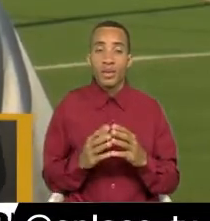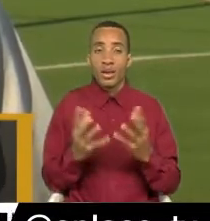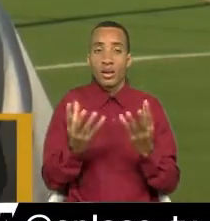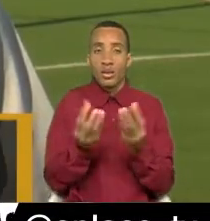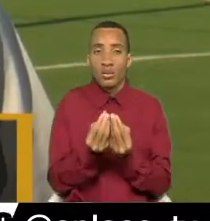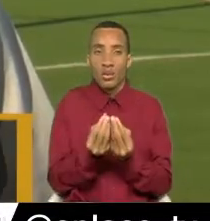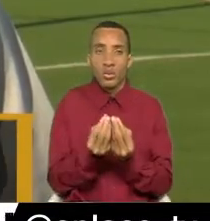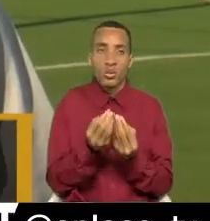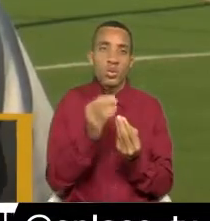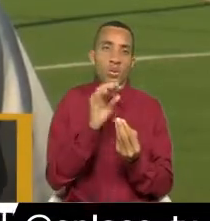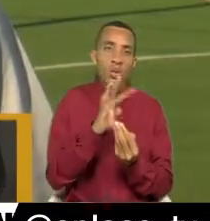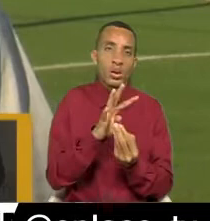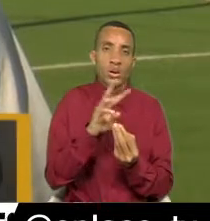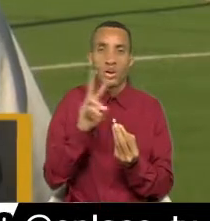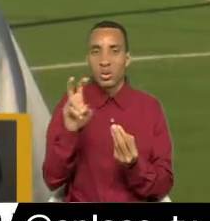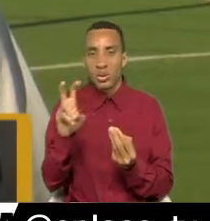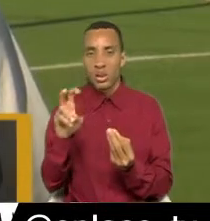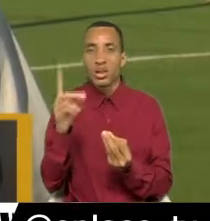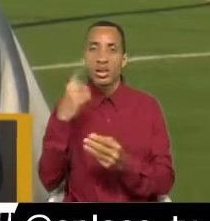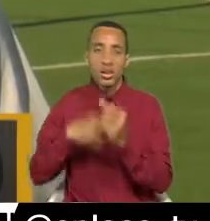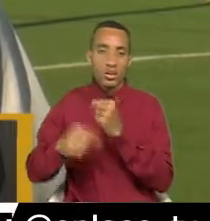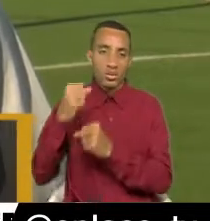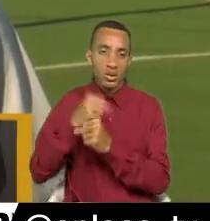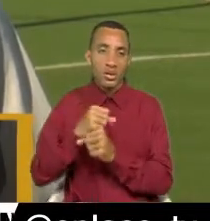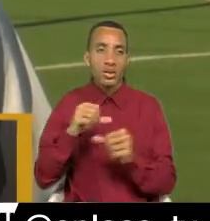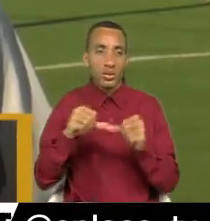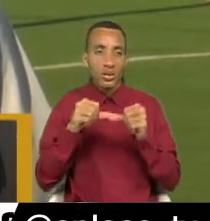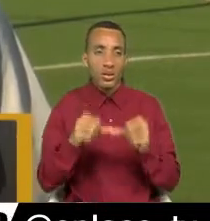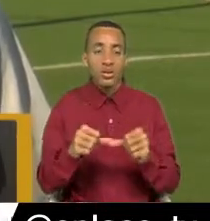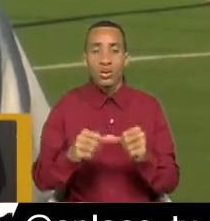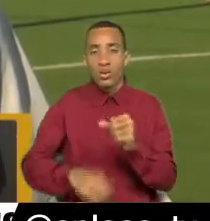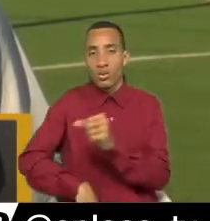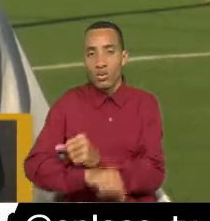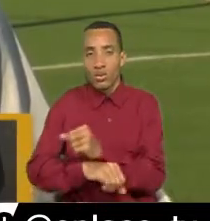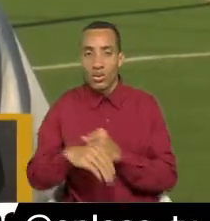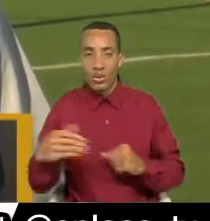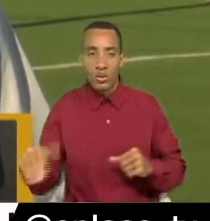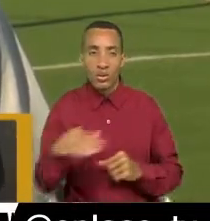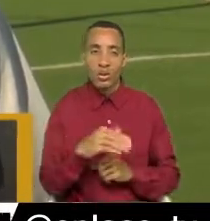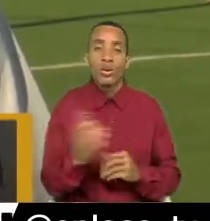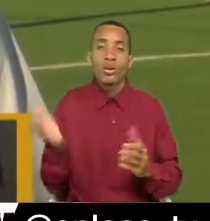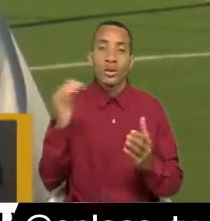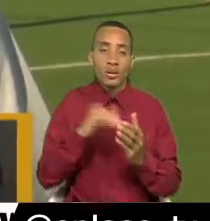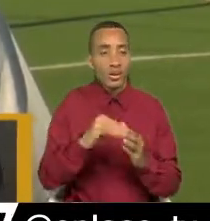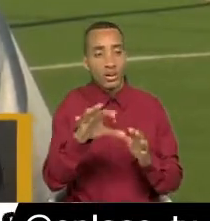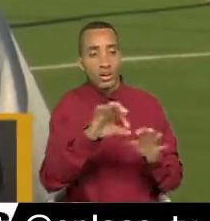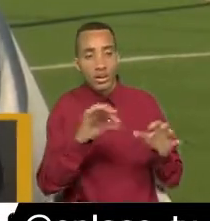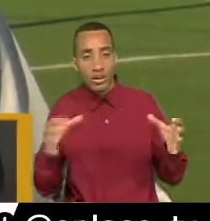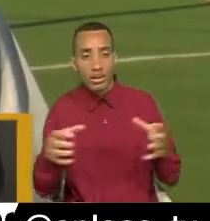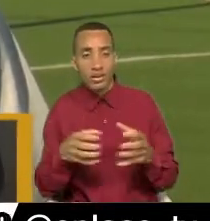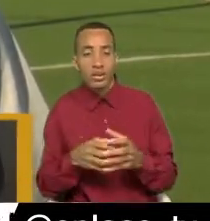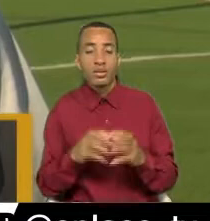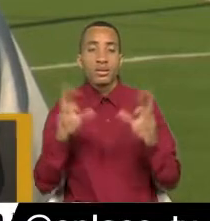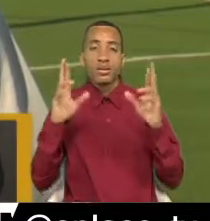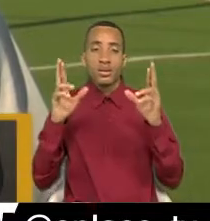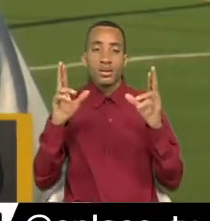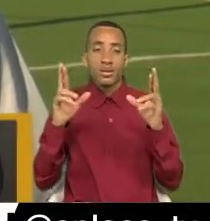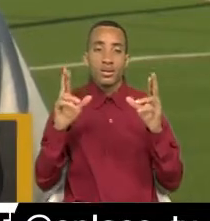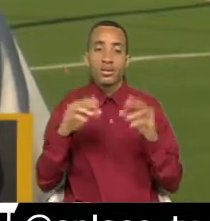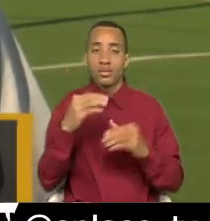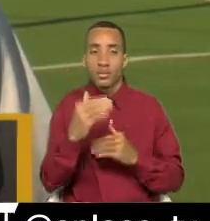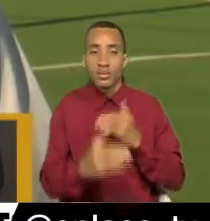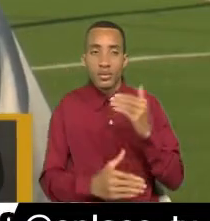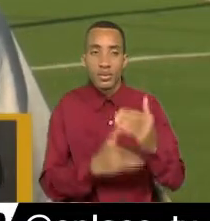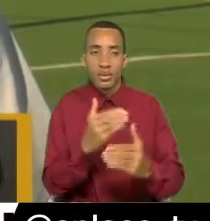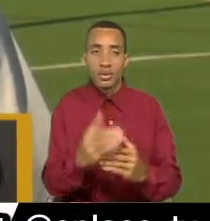4 o 5 muchachos que estuvieron el año pasado, dejaron una estela de buen fútbol, este año los llevamos de nuevo y esperamos que se consolide este proceso aún